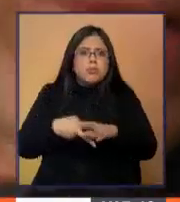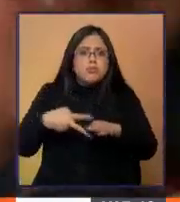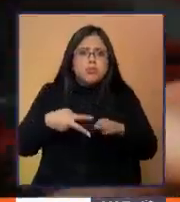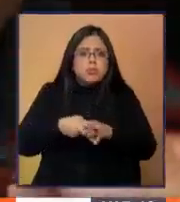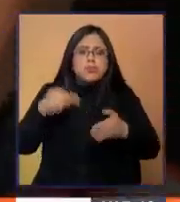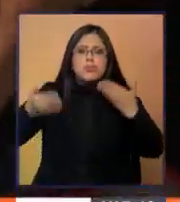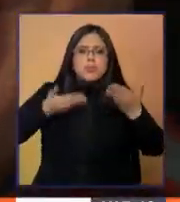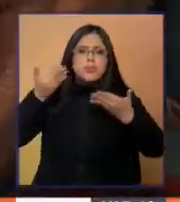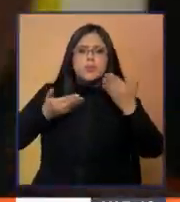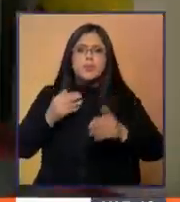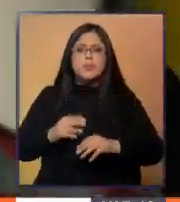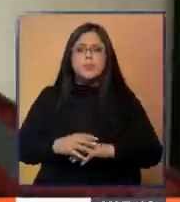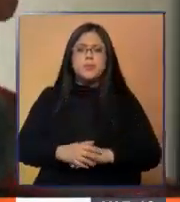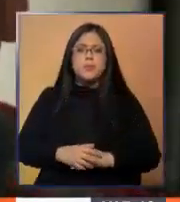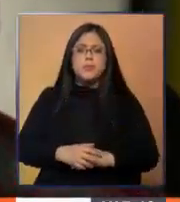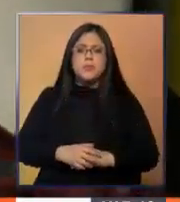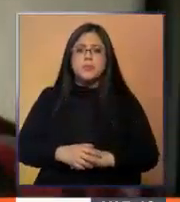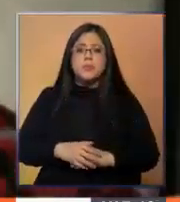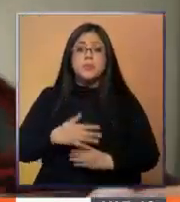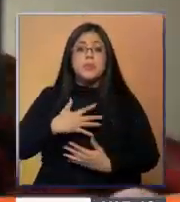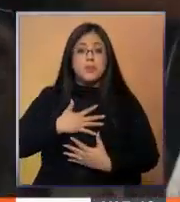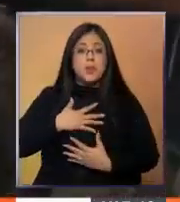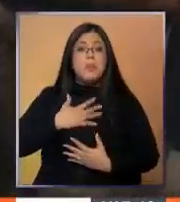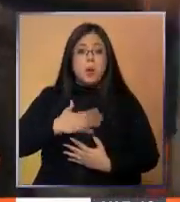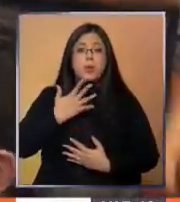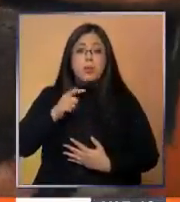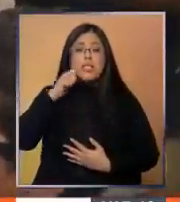gusta mucho porque la música alegra.